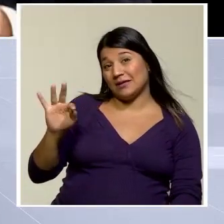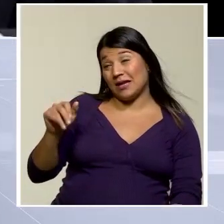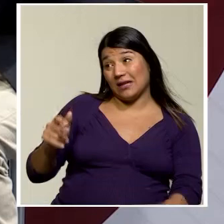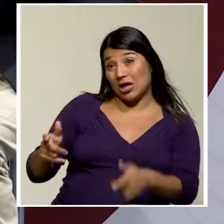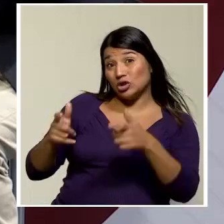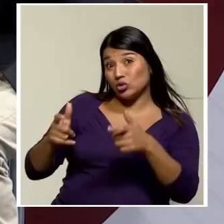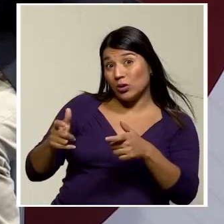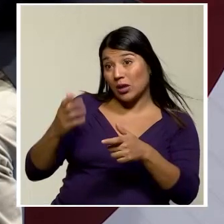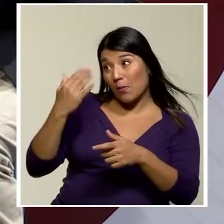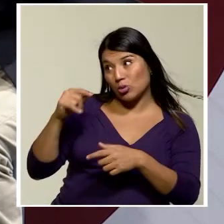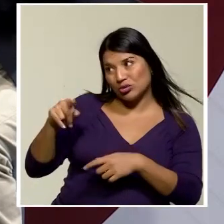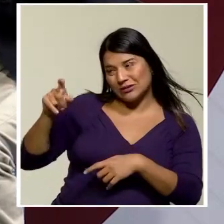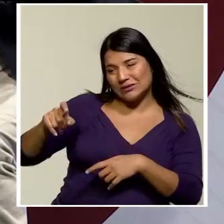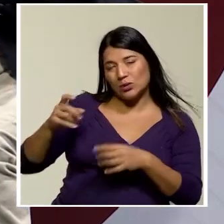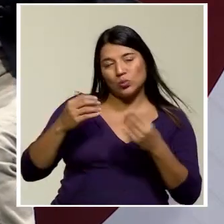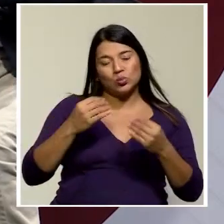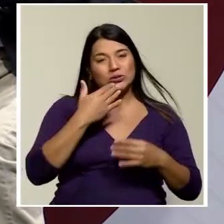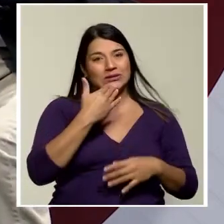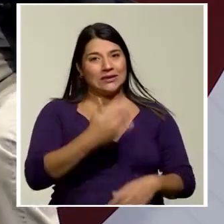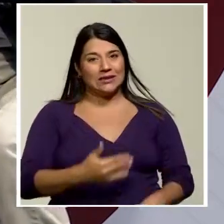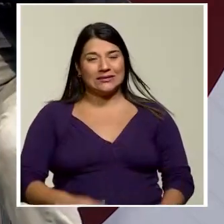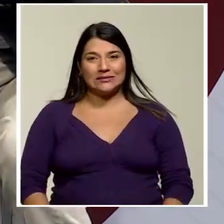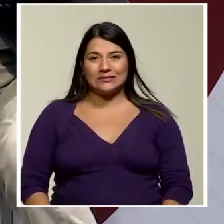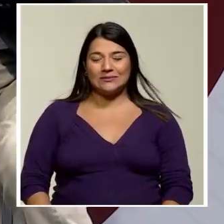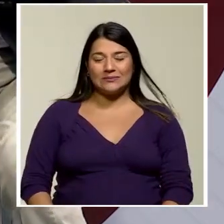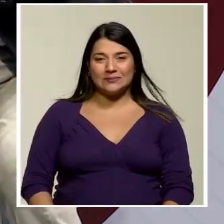mundo porque la va a necesitar. Muchas gracias.